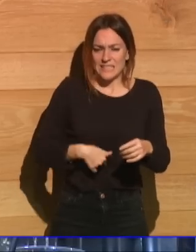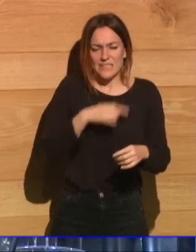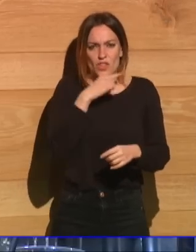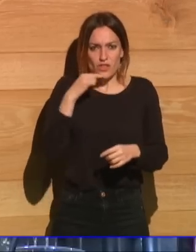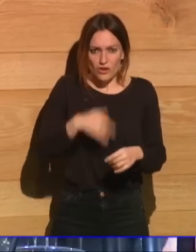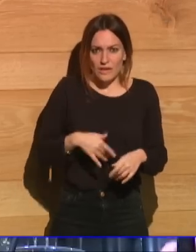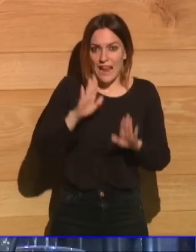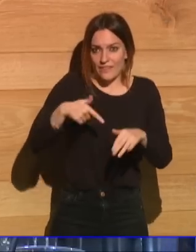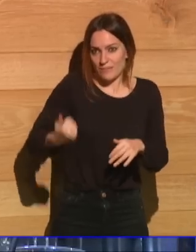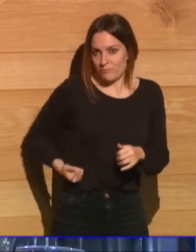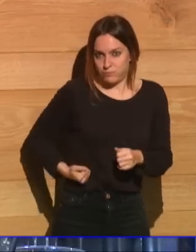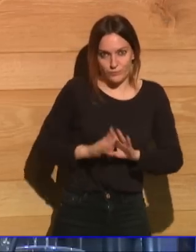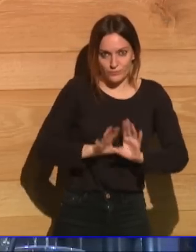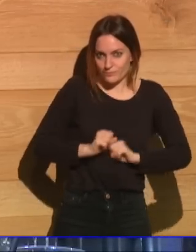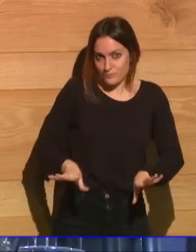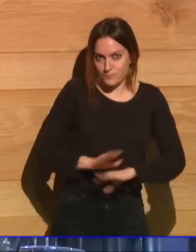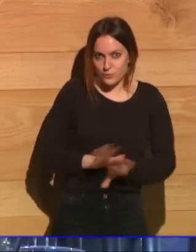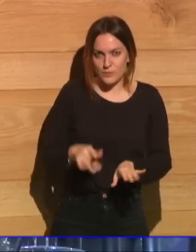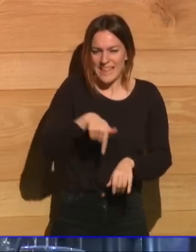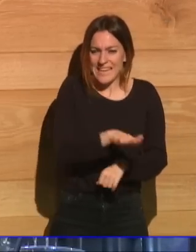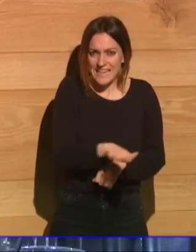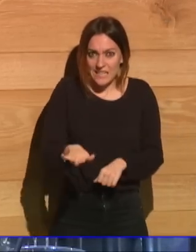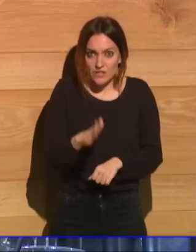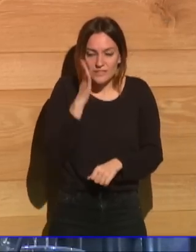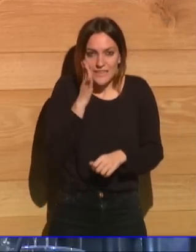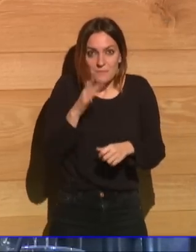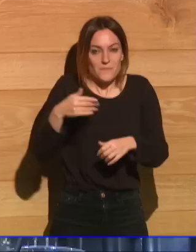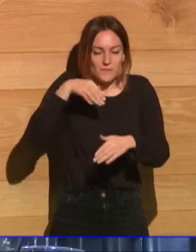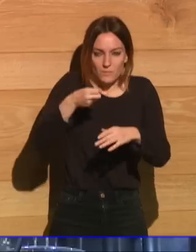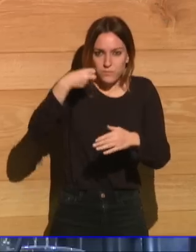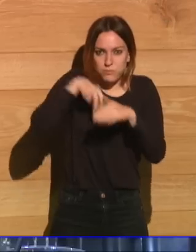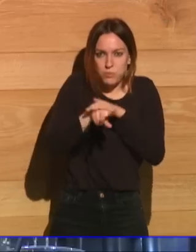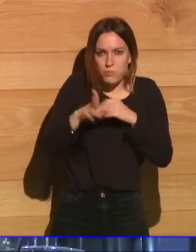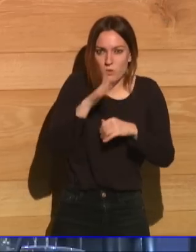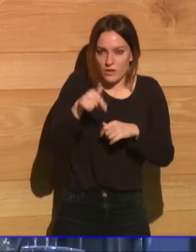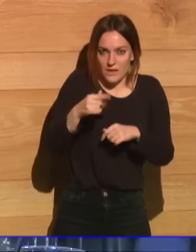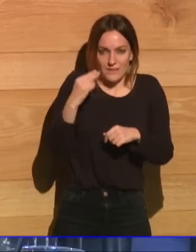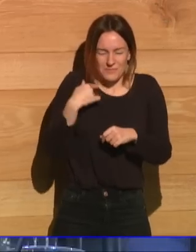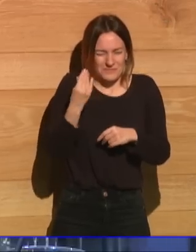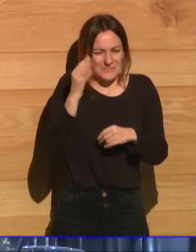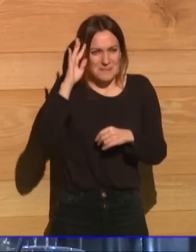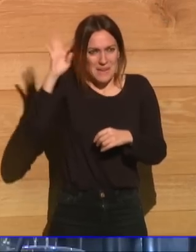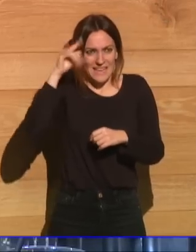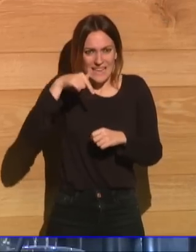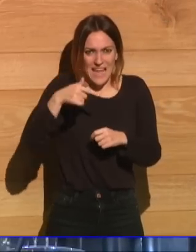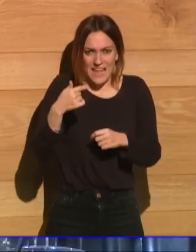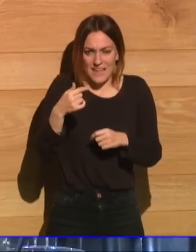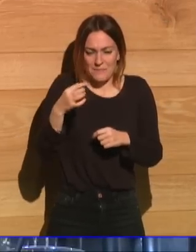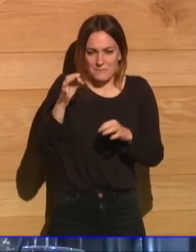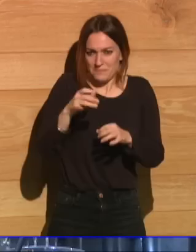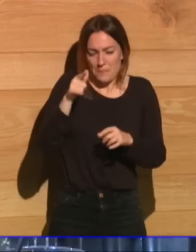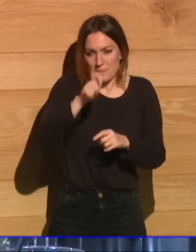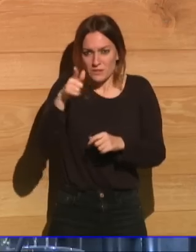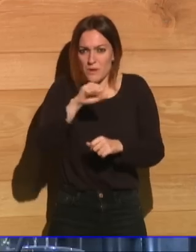encima. Madre mía. Mira qué Madre Dice, claro, mía. que los niños se Madre mía. metían debajo de la cama porque no podían soportar la Ni yo, imagen ni yo. de su héroe Ni yo